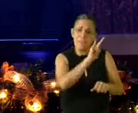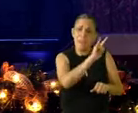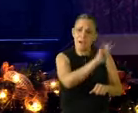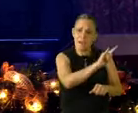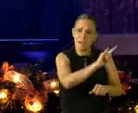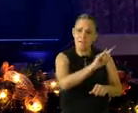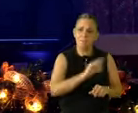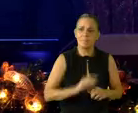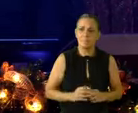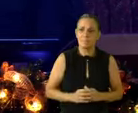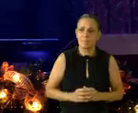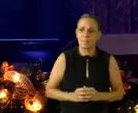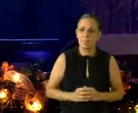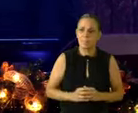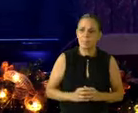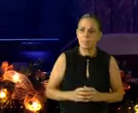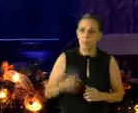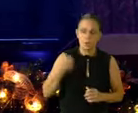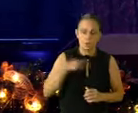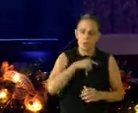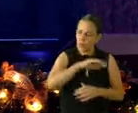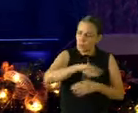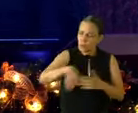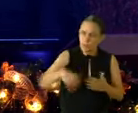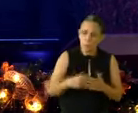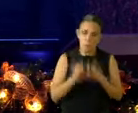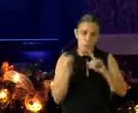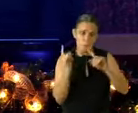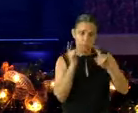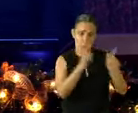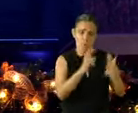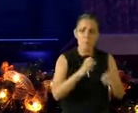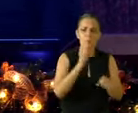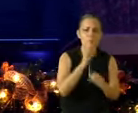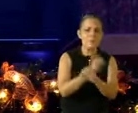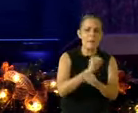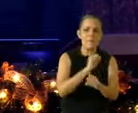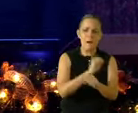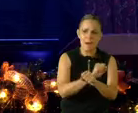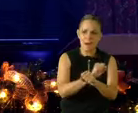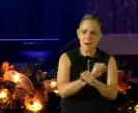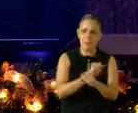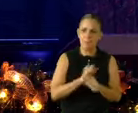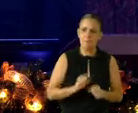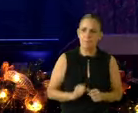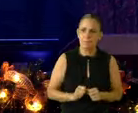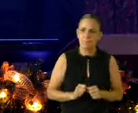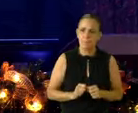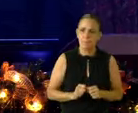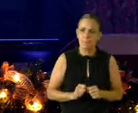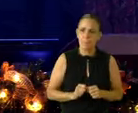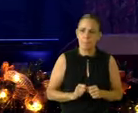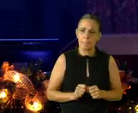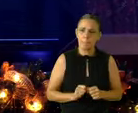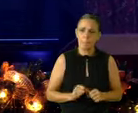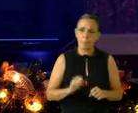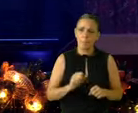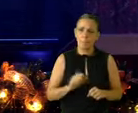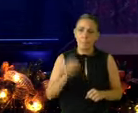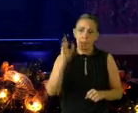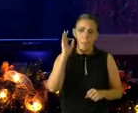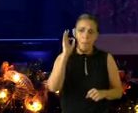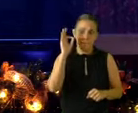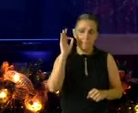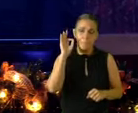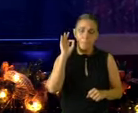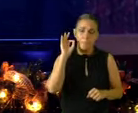CTNI. Nosotros todos fuimos a trabajar, a atender una iglesia de 250 personas, 15 días no